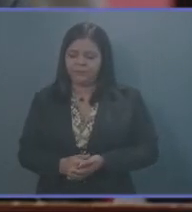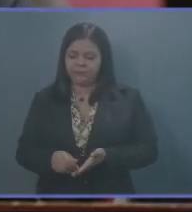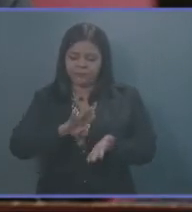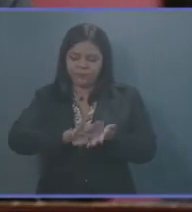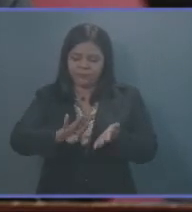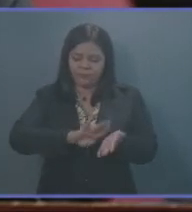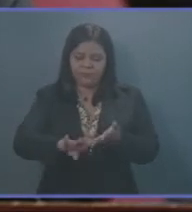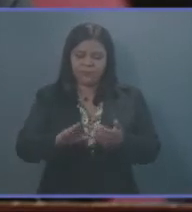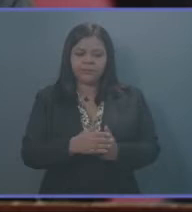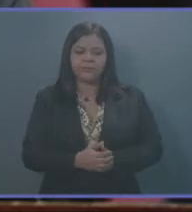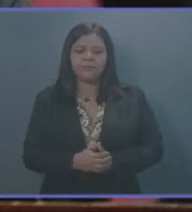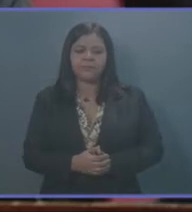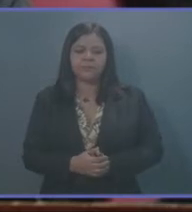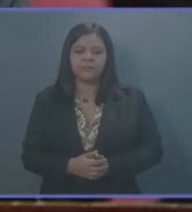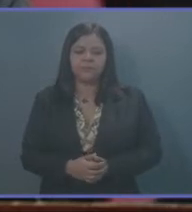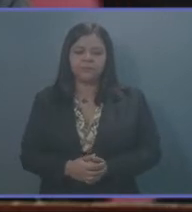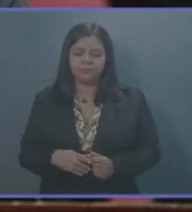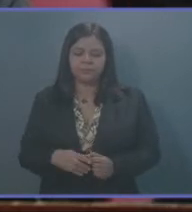Remuneraciones,